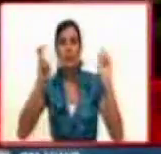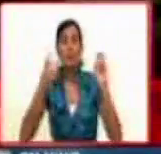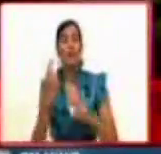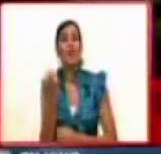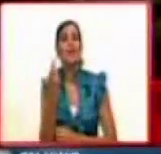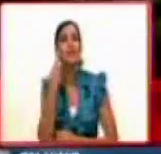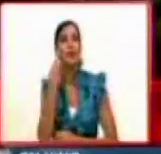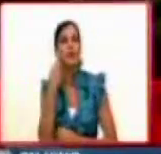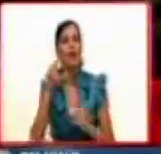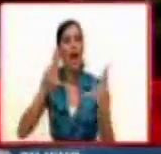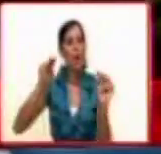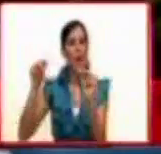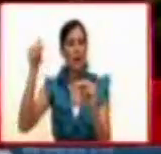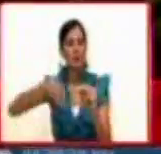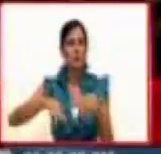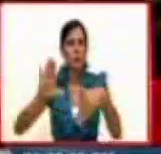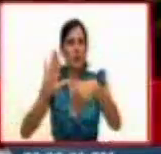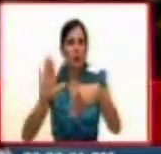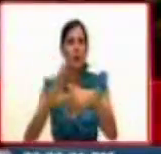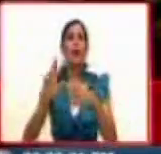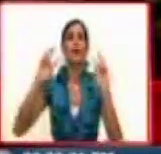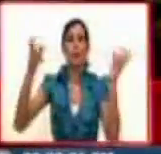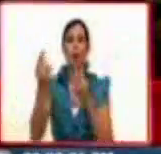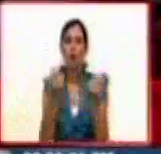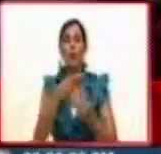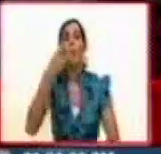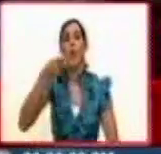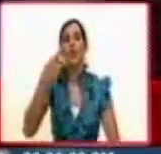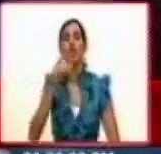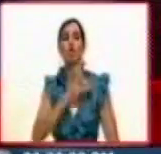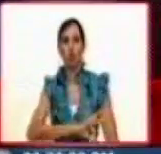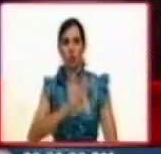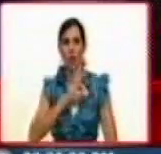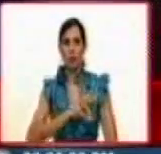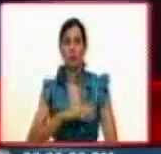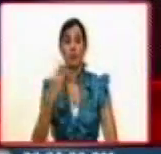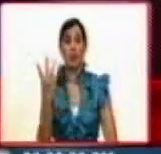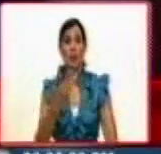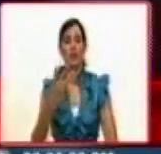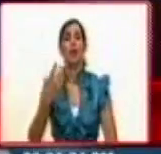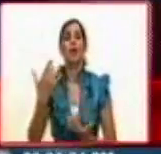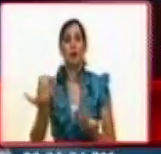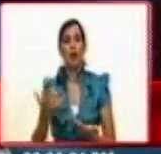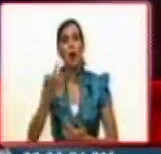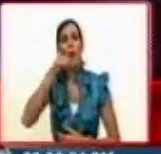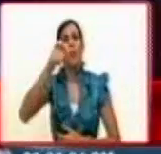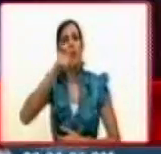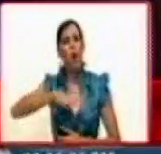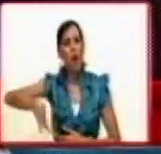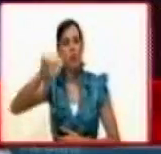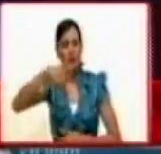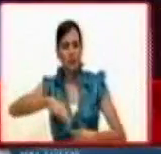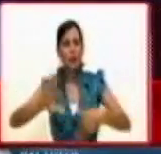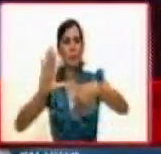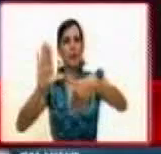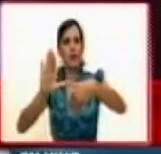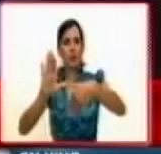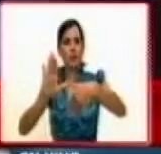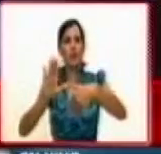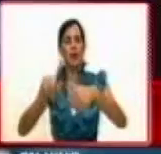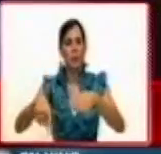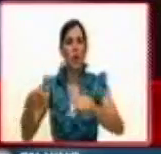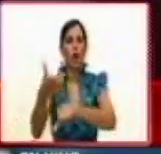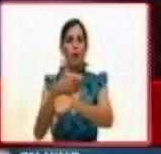pendientes en nuestro hemisferio en lo económico, lo político y lo social. Los pueblos de América esperan de nuestros